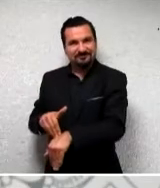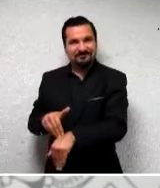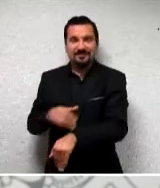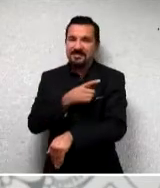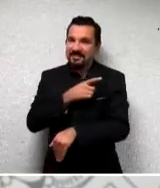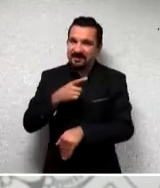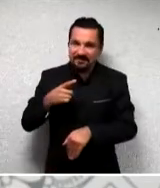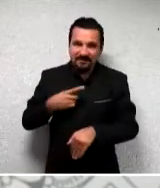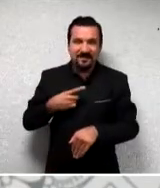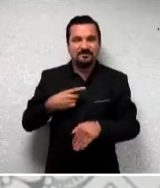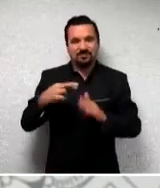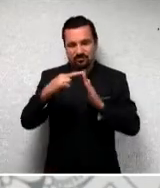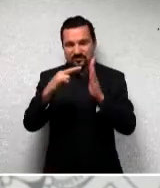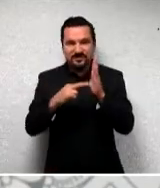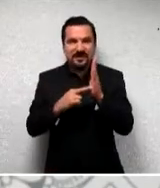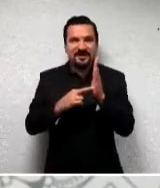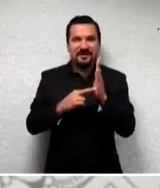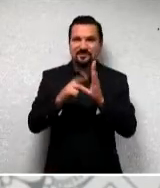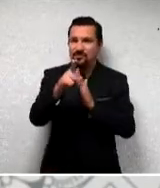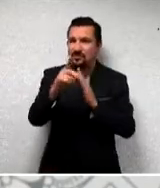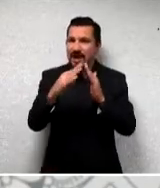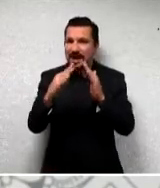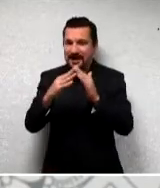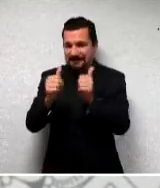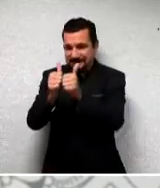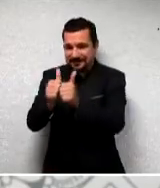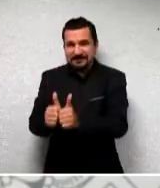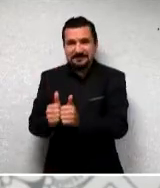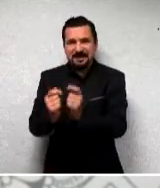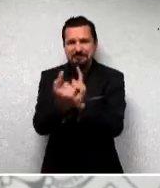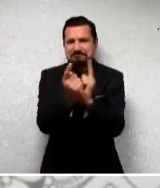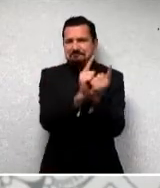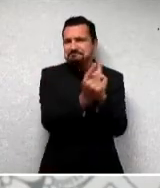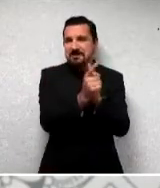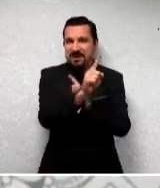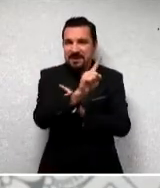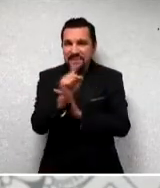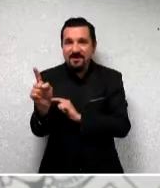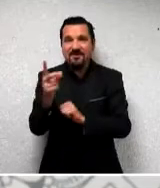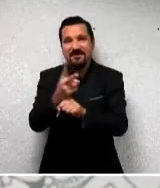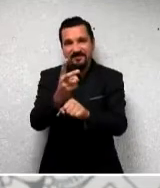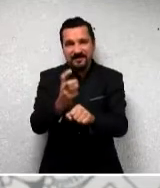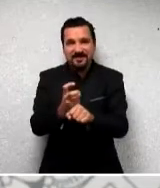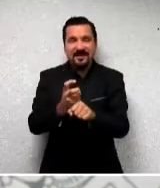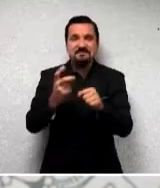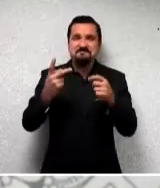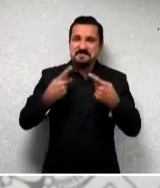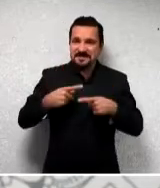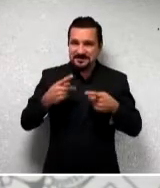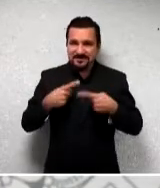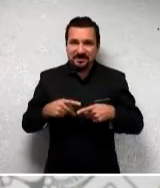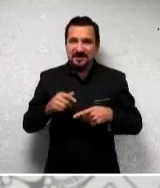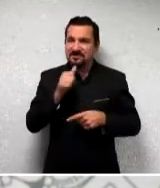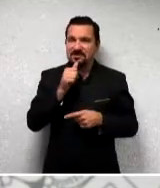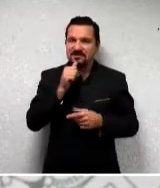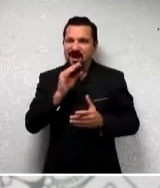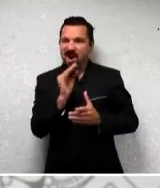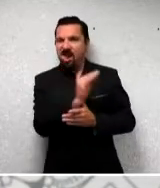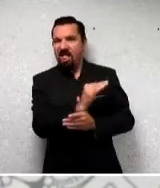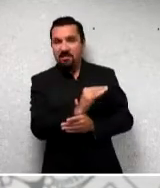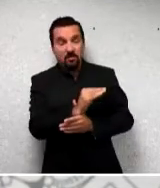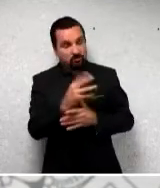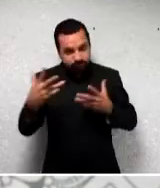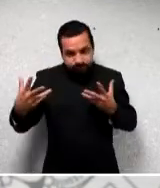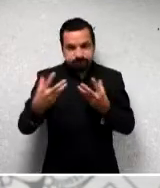con las medidas de aislamiento social e invitar a los que no lo han hecho a